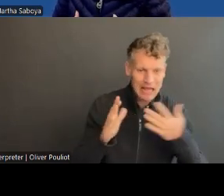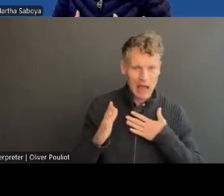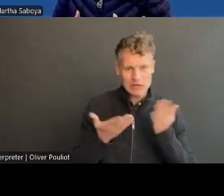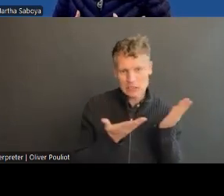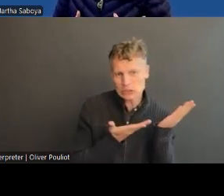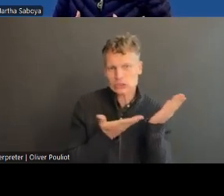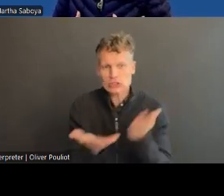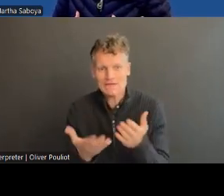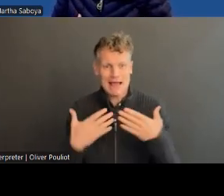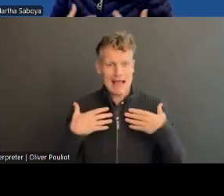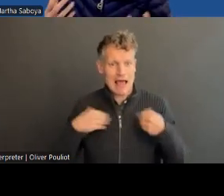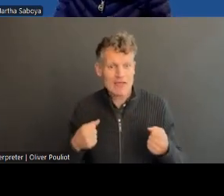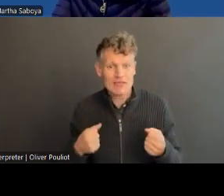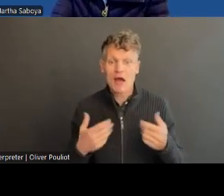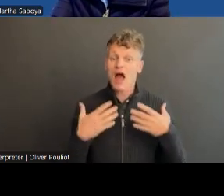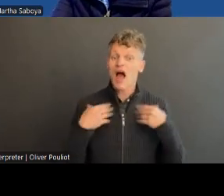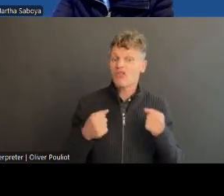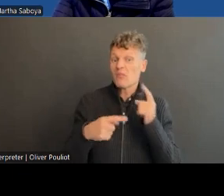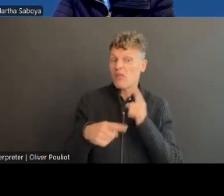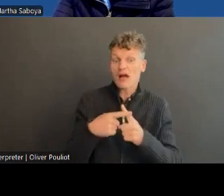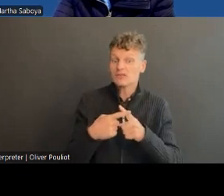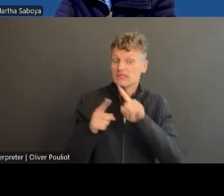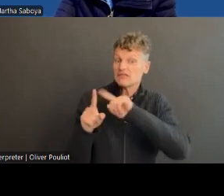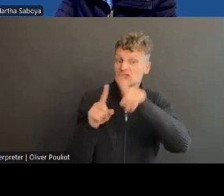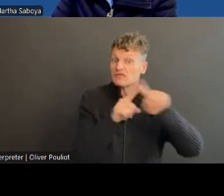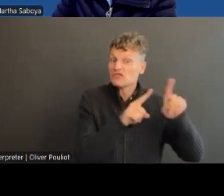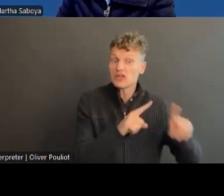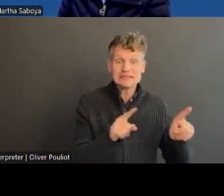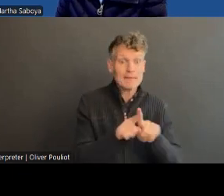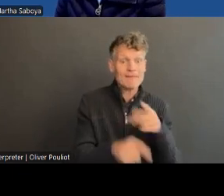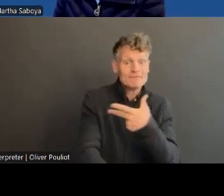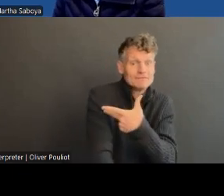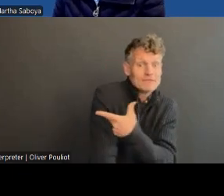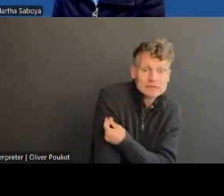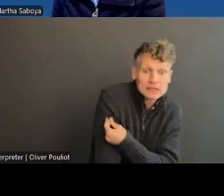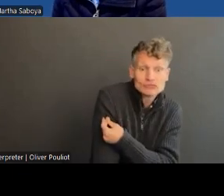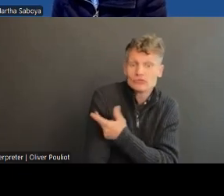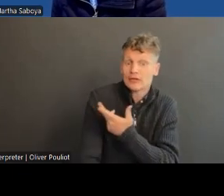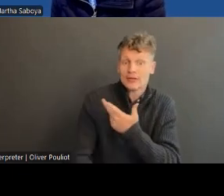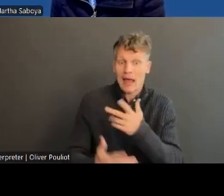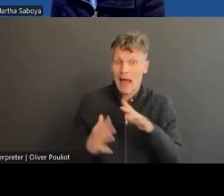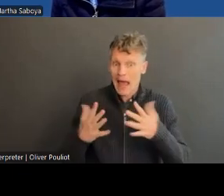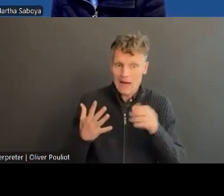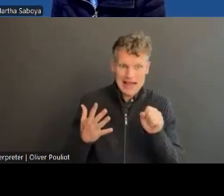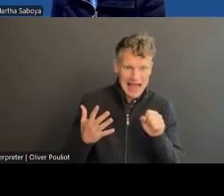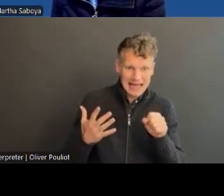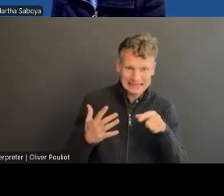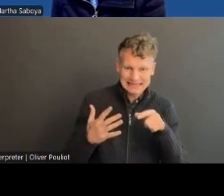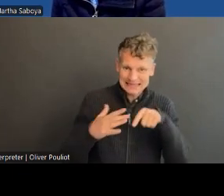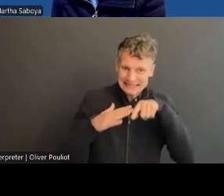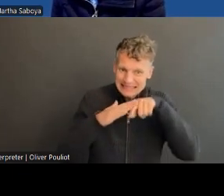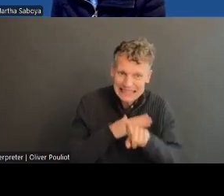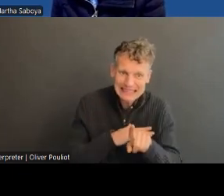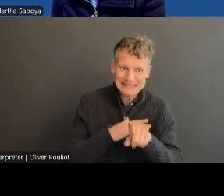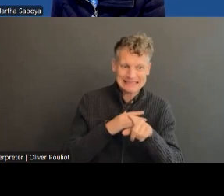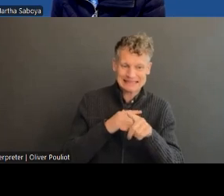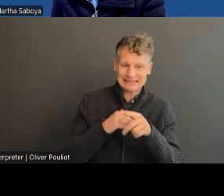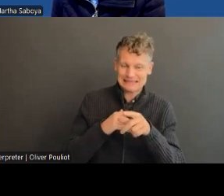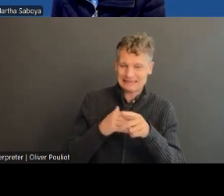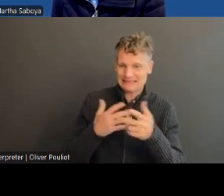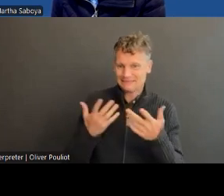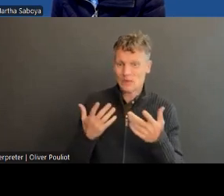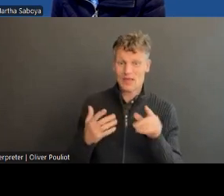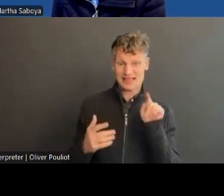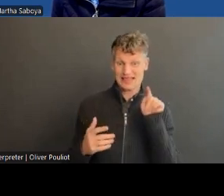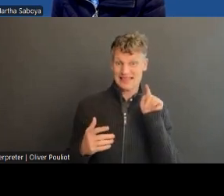los diferentes programas, no solo del sector de la salud, para poder ya eliminarlo en toda